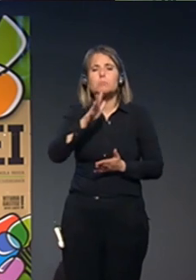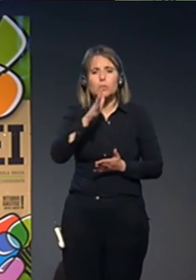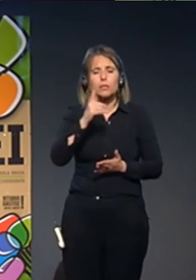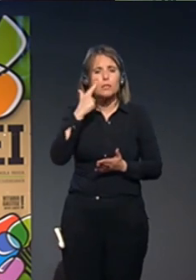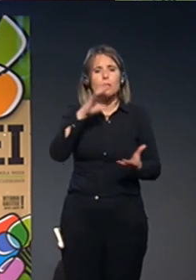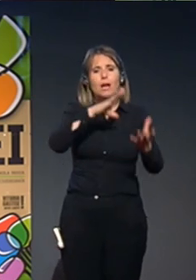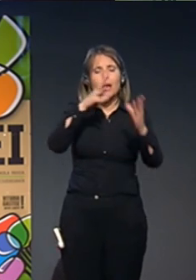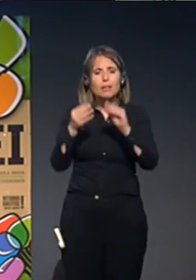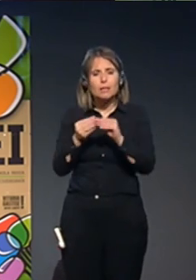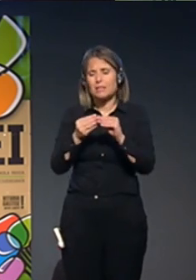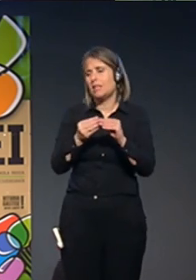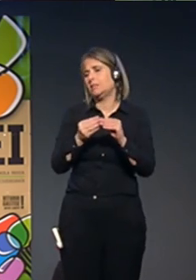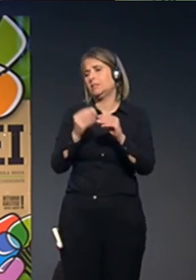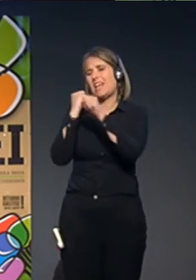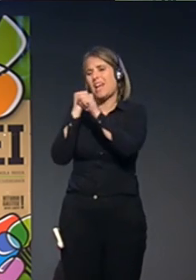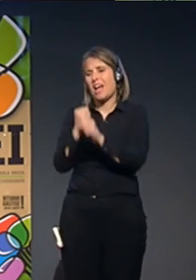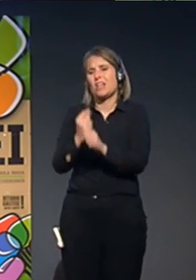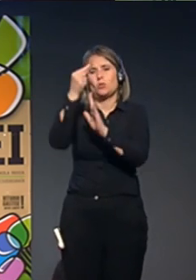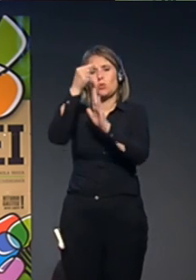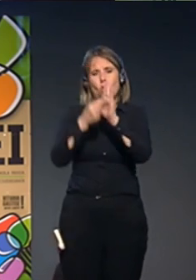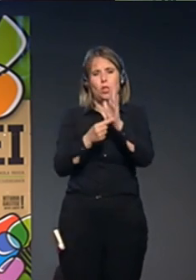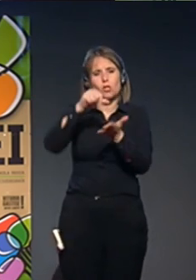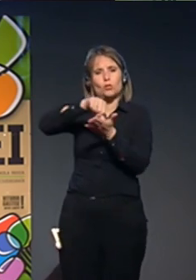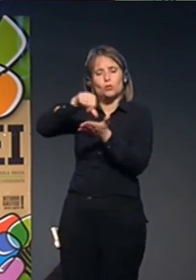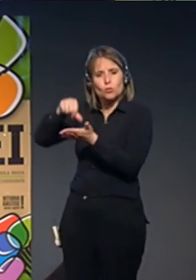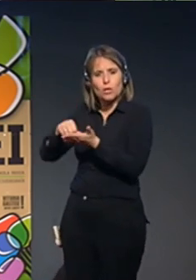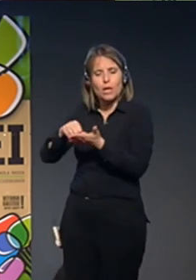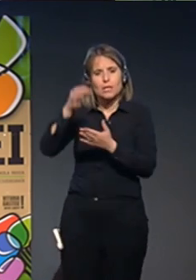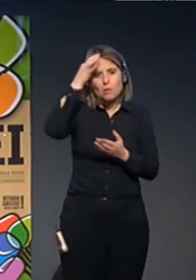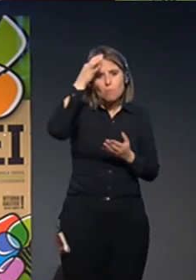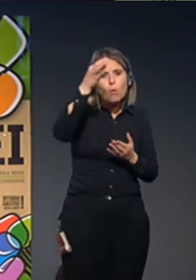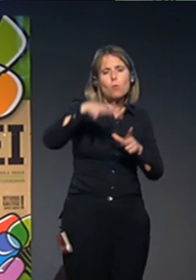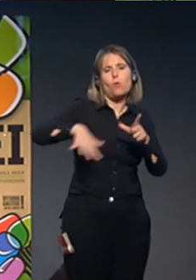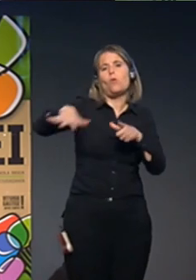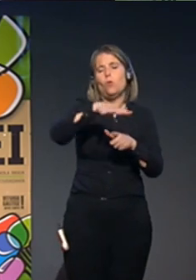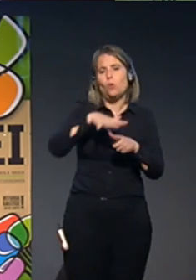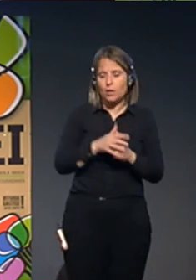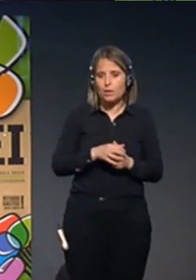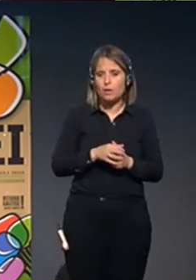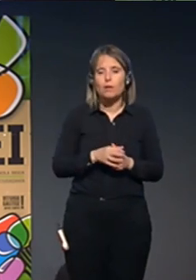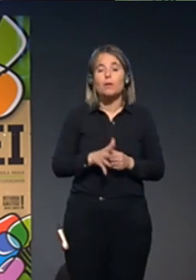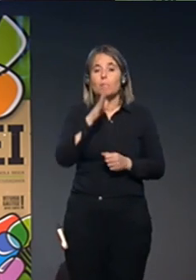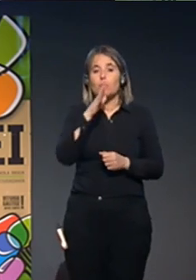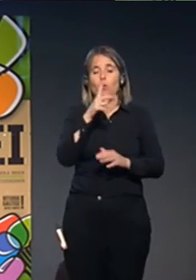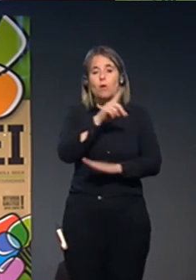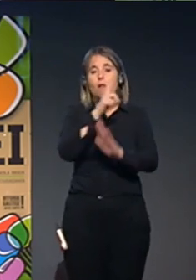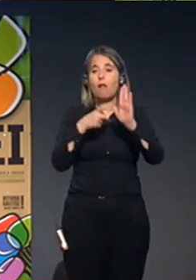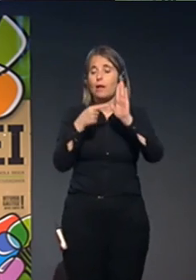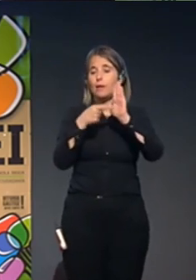adaptadas a lo largo de milenios a las condiciones locales de Cada pueblo y de cada lugar Pues porque hay una